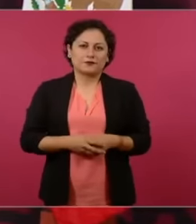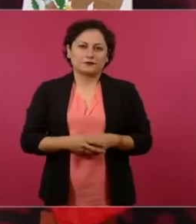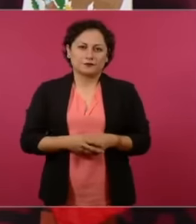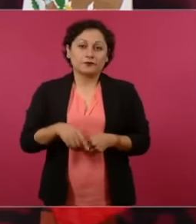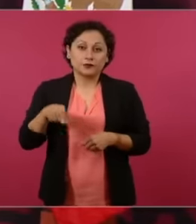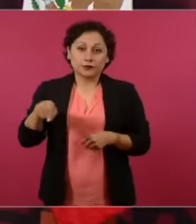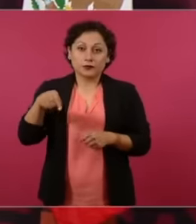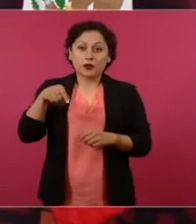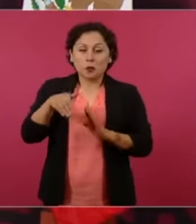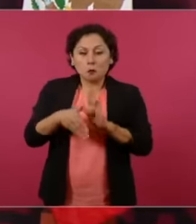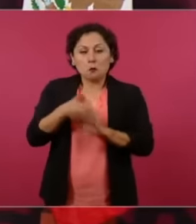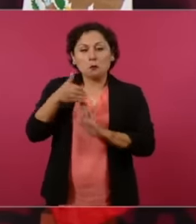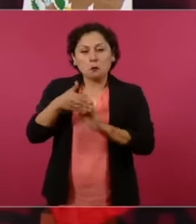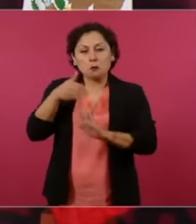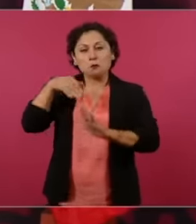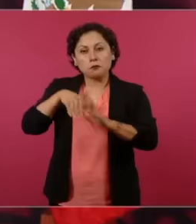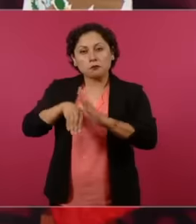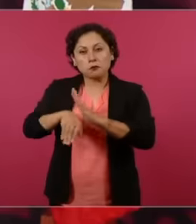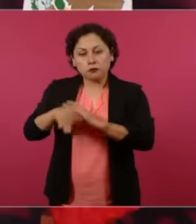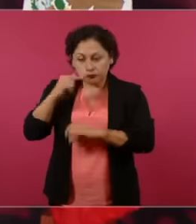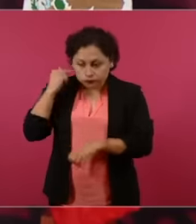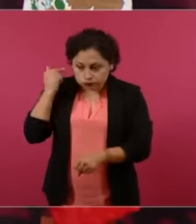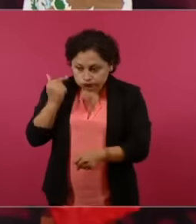algunos restos.